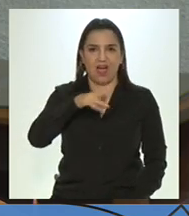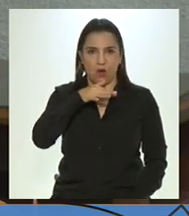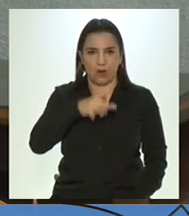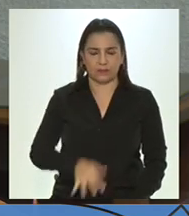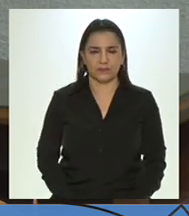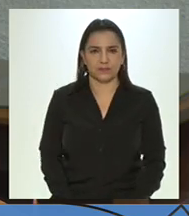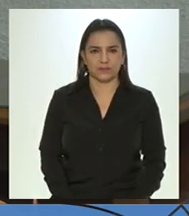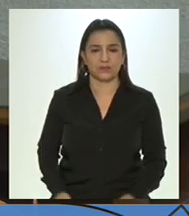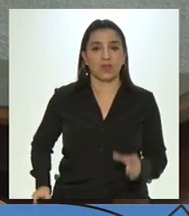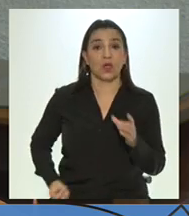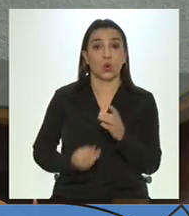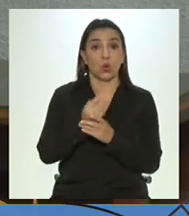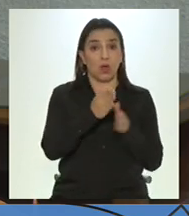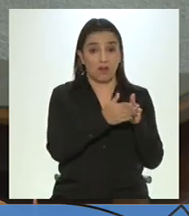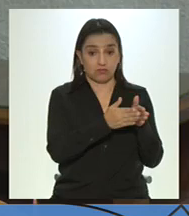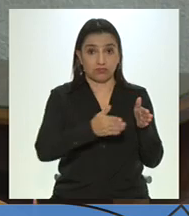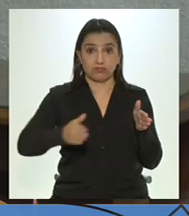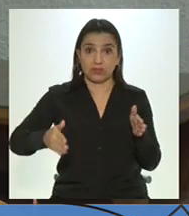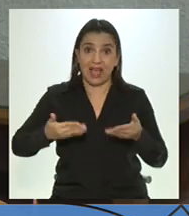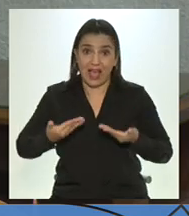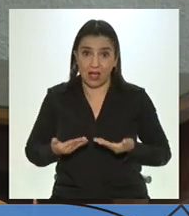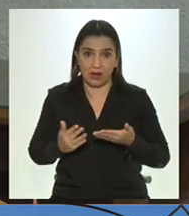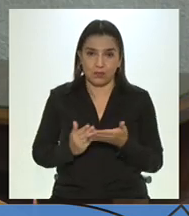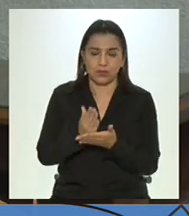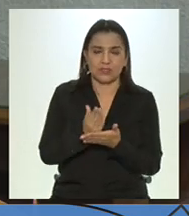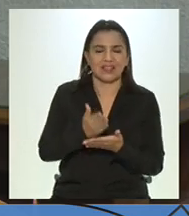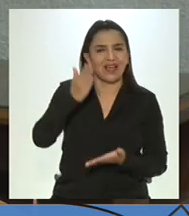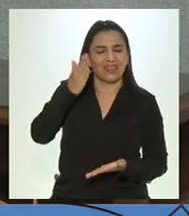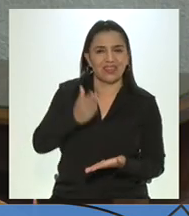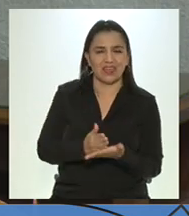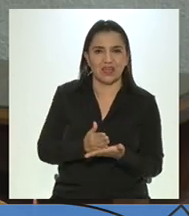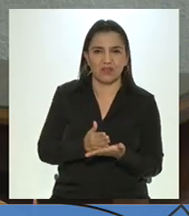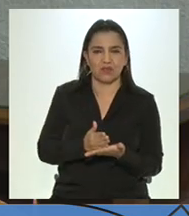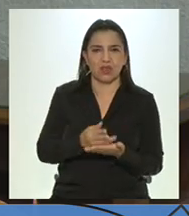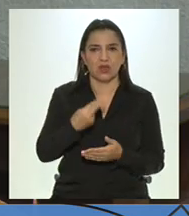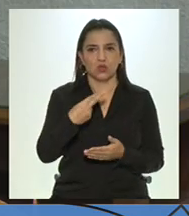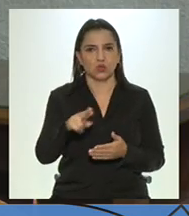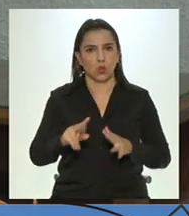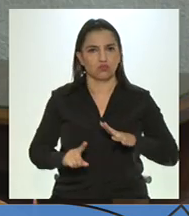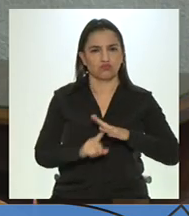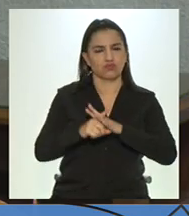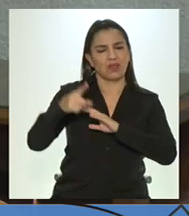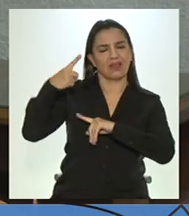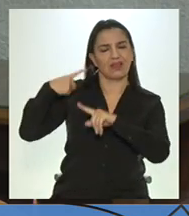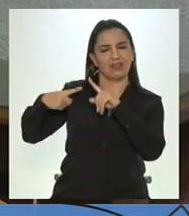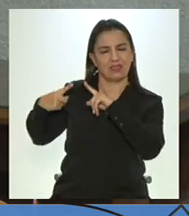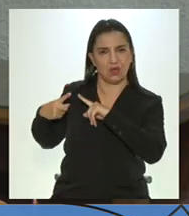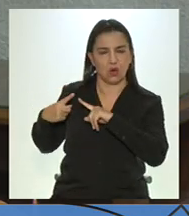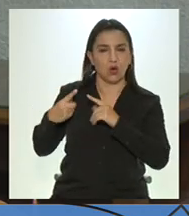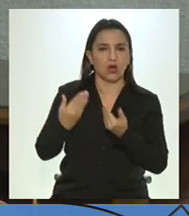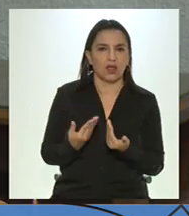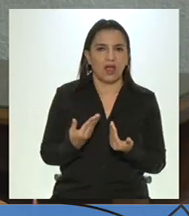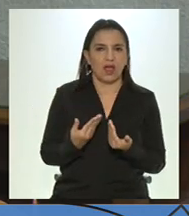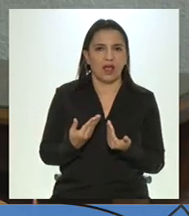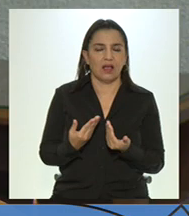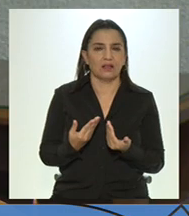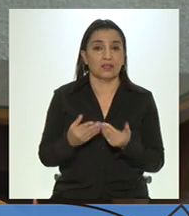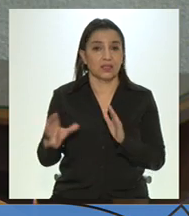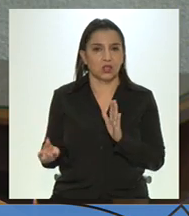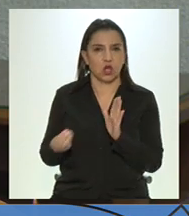la nueva etapa que se inaugura debe su originalidad histórica al hecho de incorporar